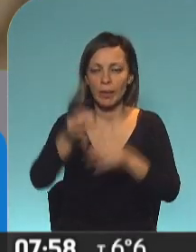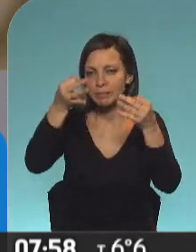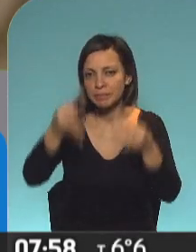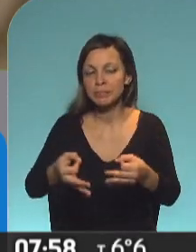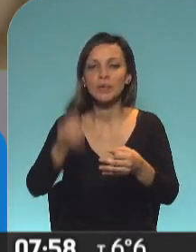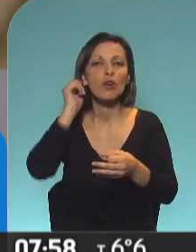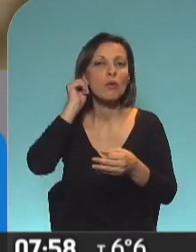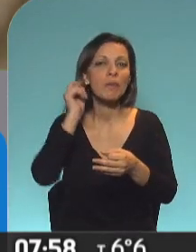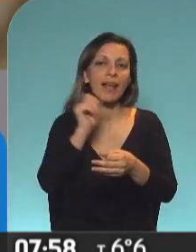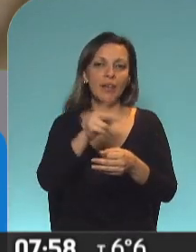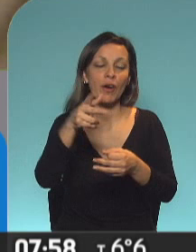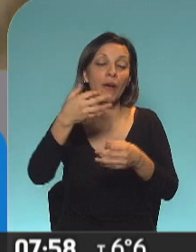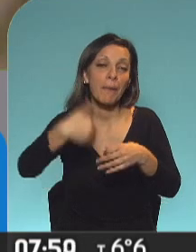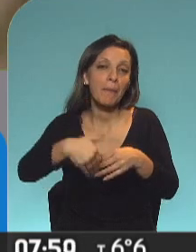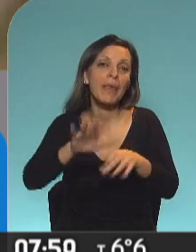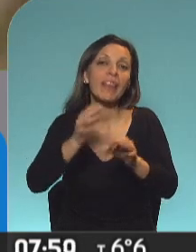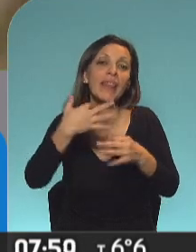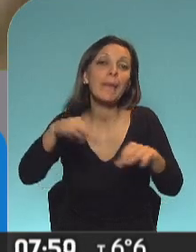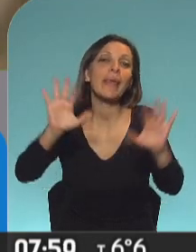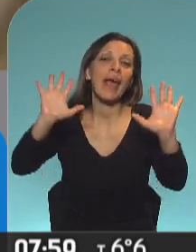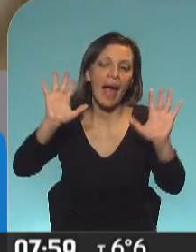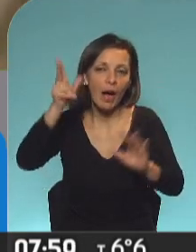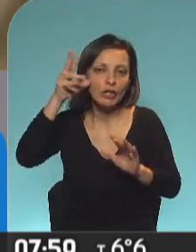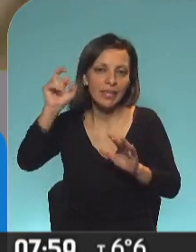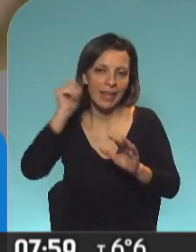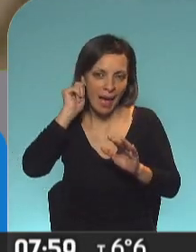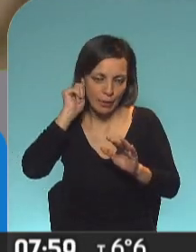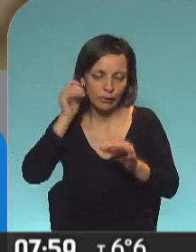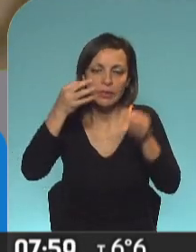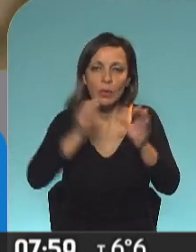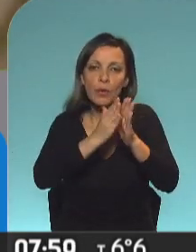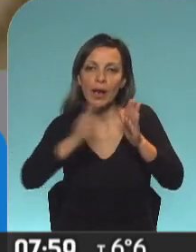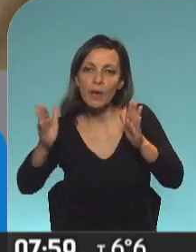John Lennon, cuando cumpliría 80 años, una nueva colección seguramente para